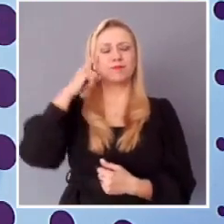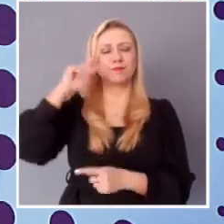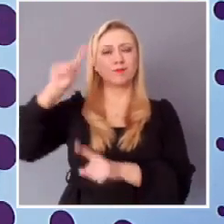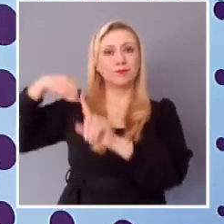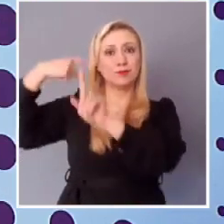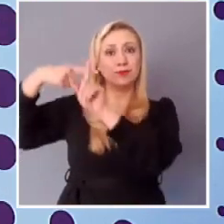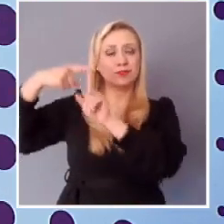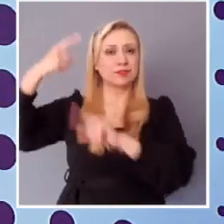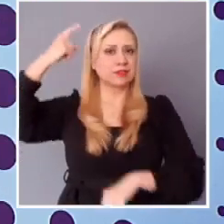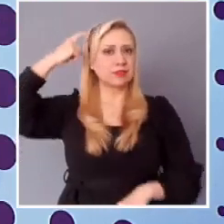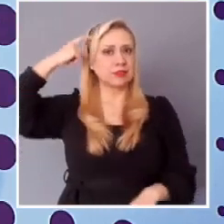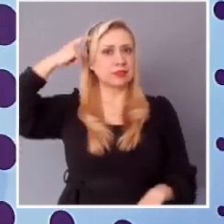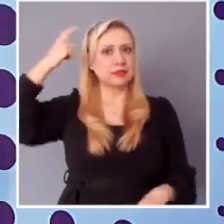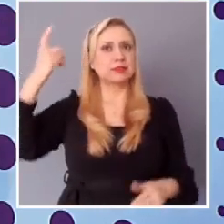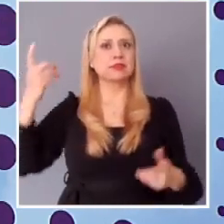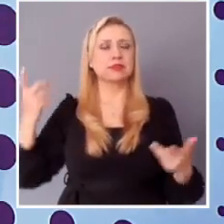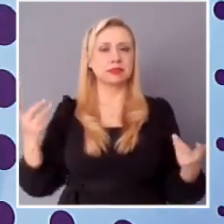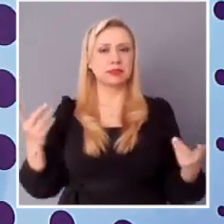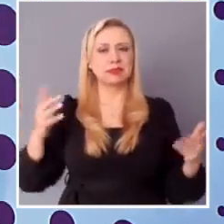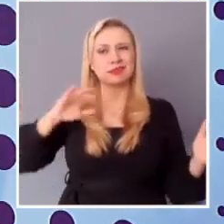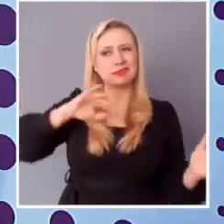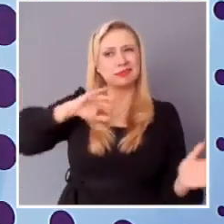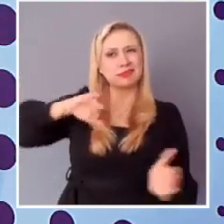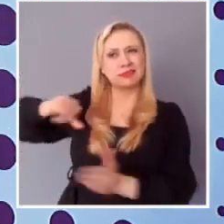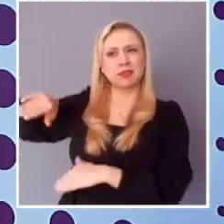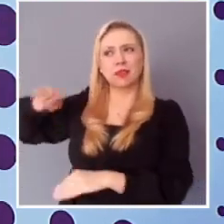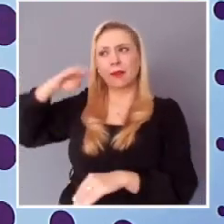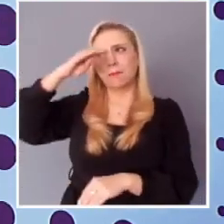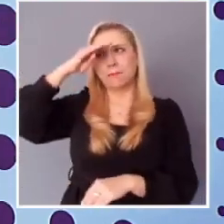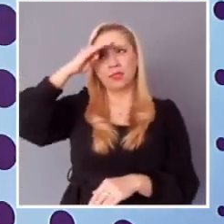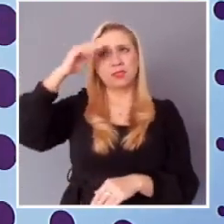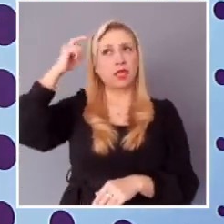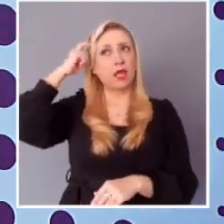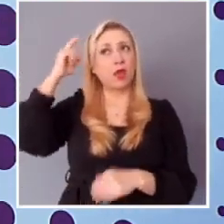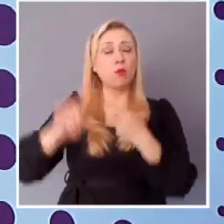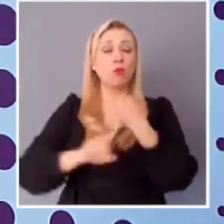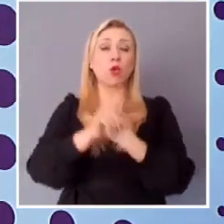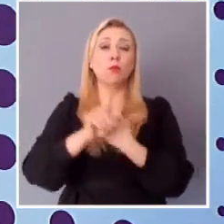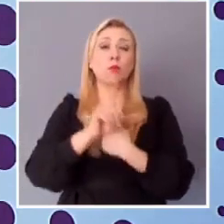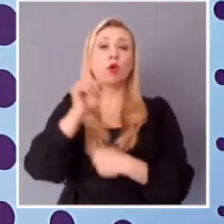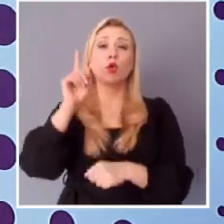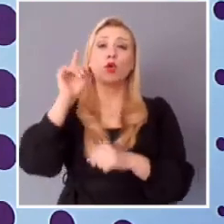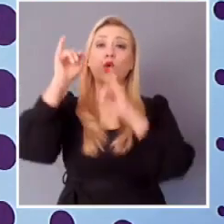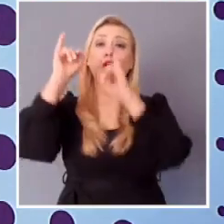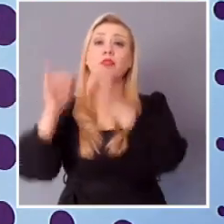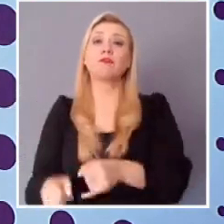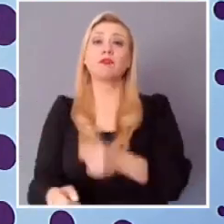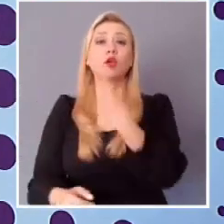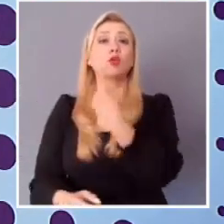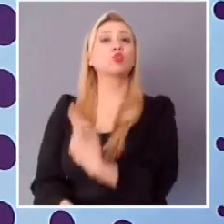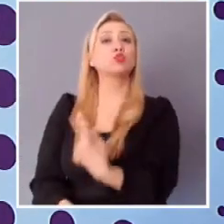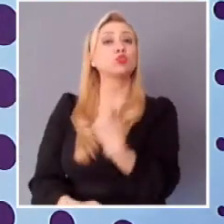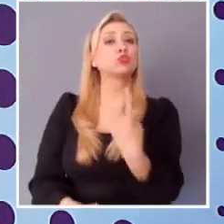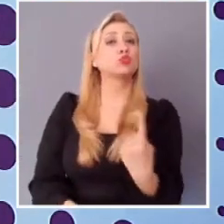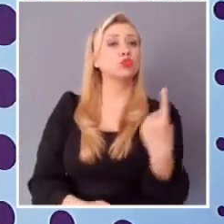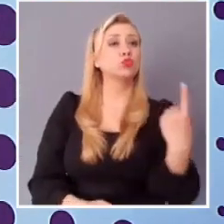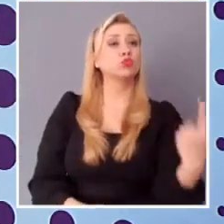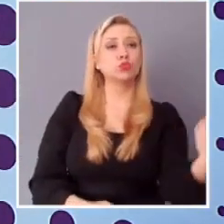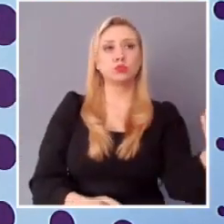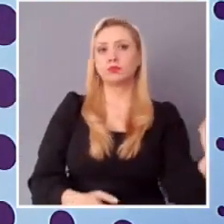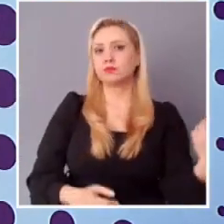salud mental, haciendo a un lado justo esta idea de que la salud mental es un problema individual, que